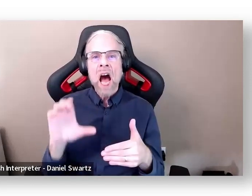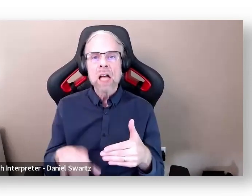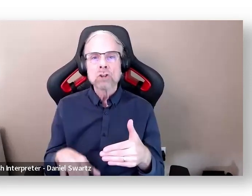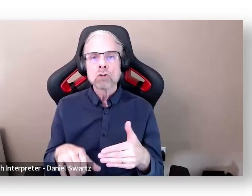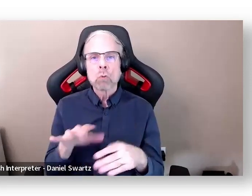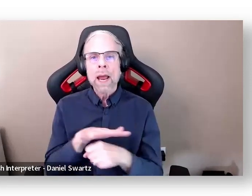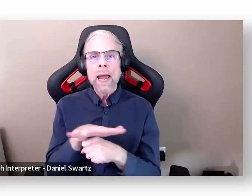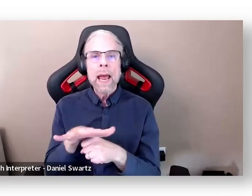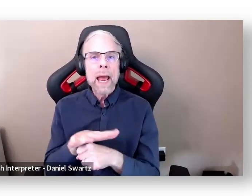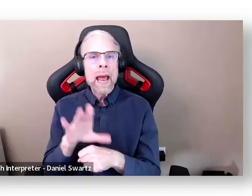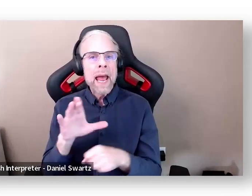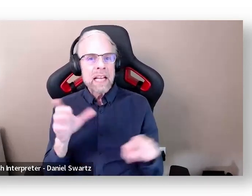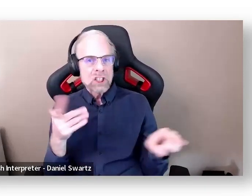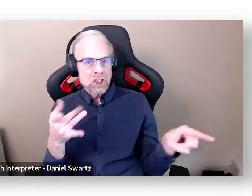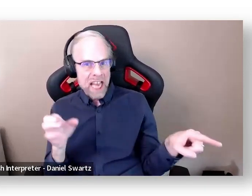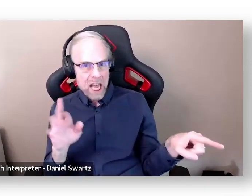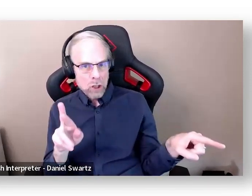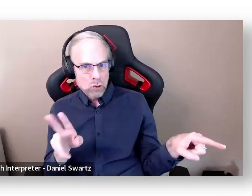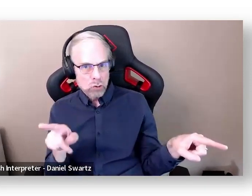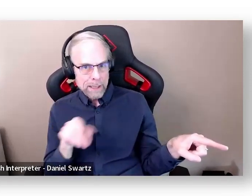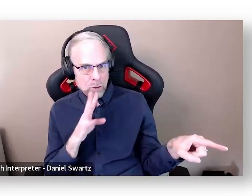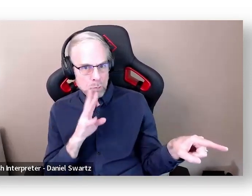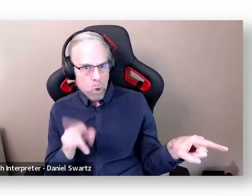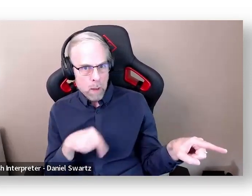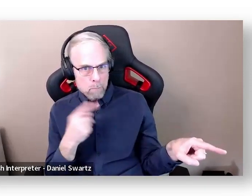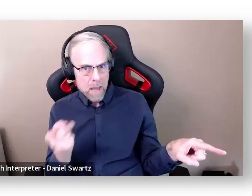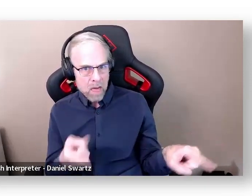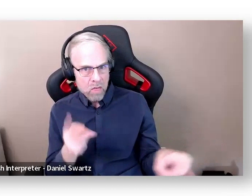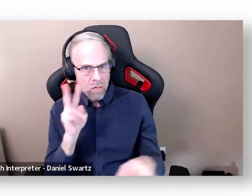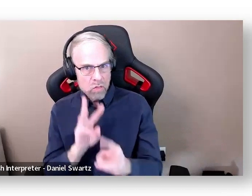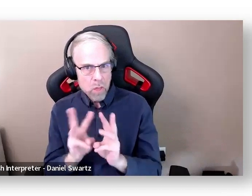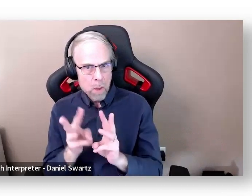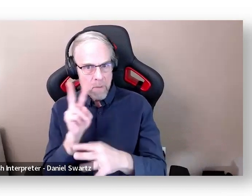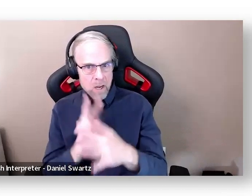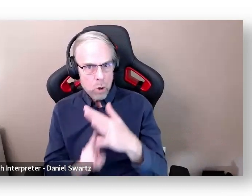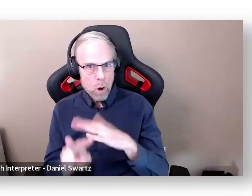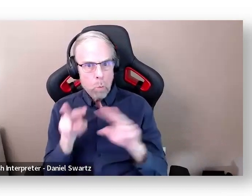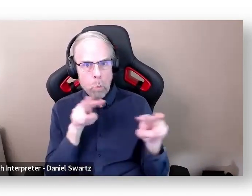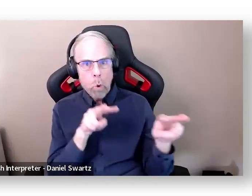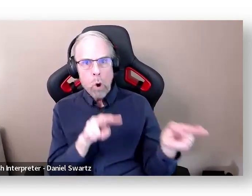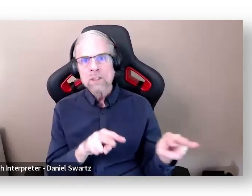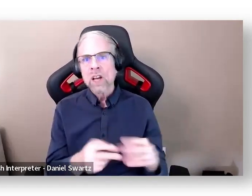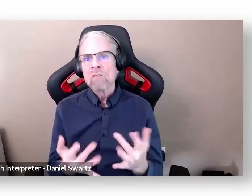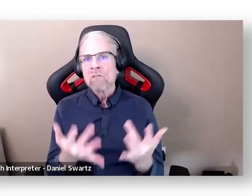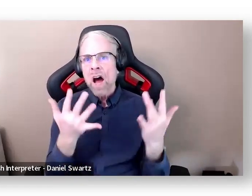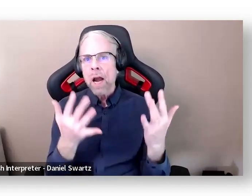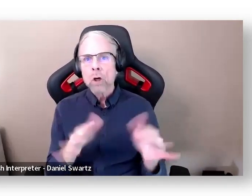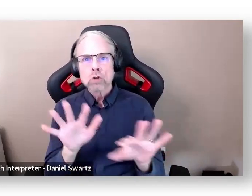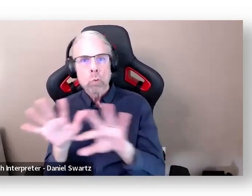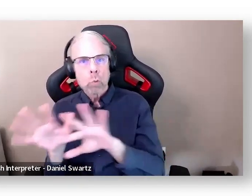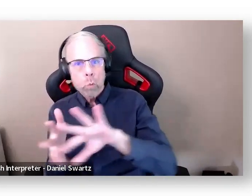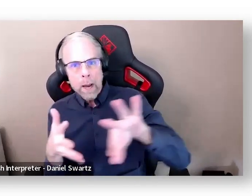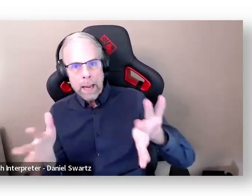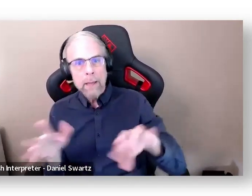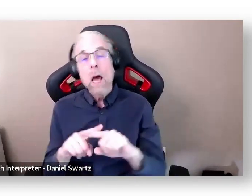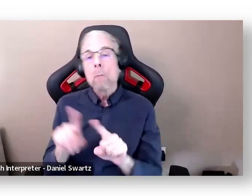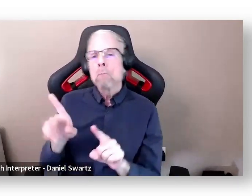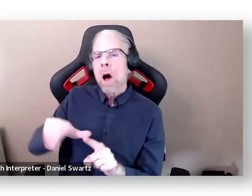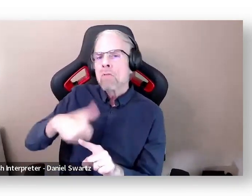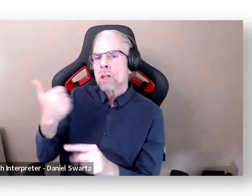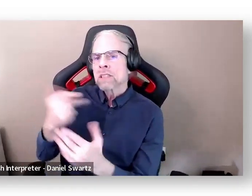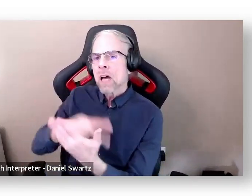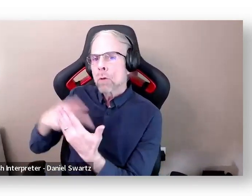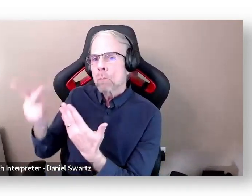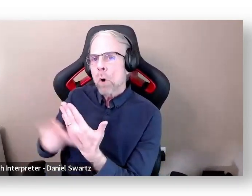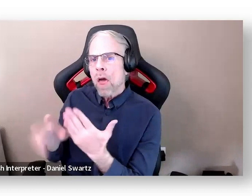más alta según el programa que compartimos. Entonces, como Chester les explicó, él explicó lo de meteorólogo que están monitoreando el